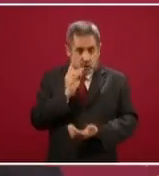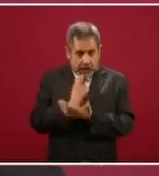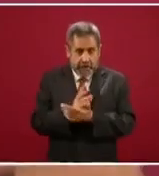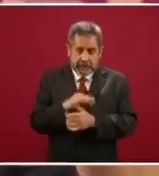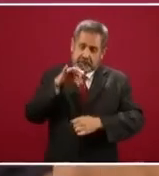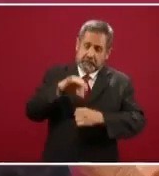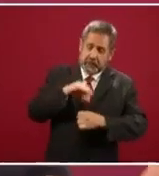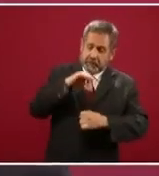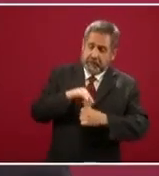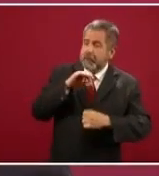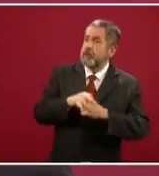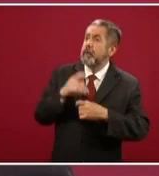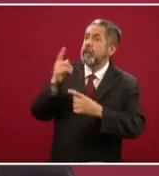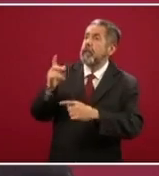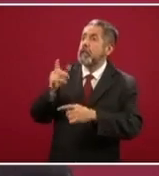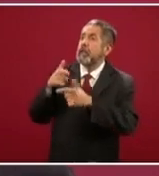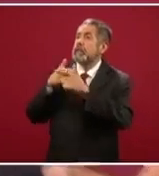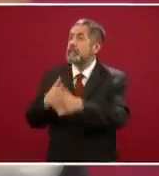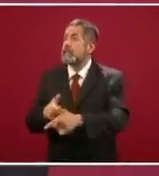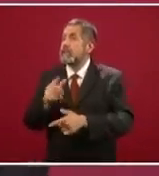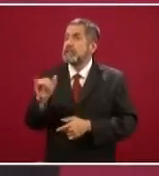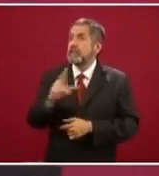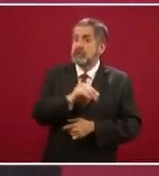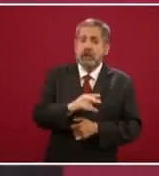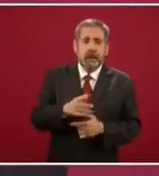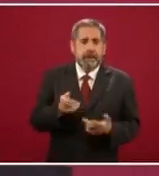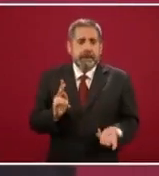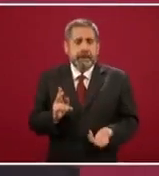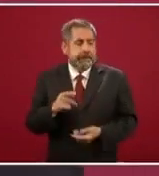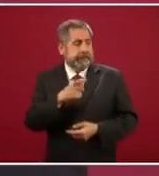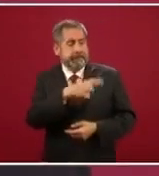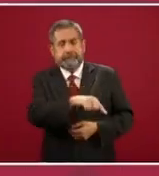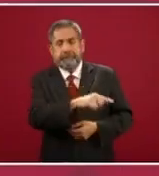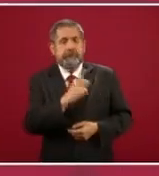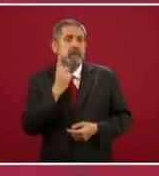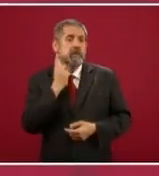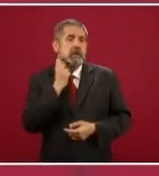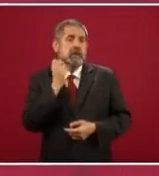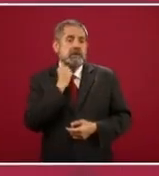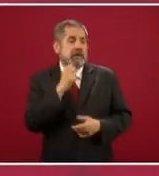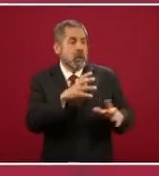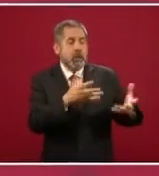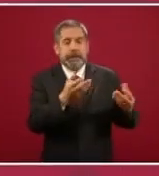cuando mucho el año próximo, pero los legisladores